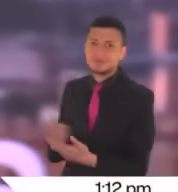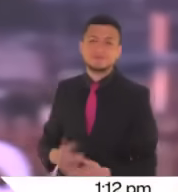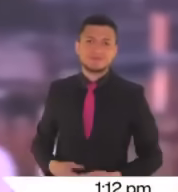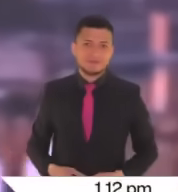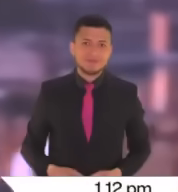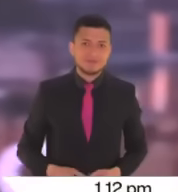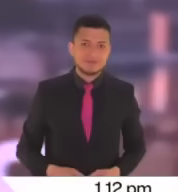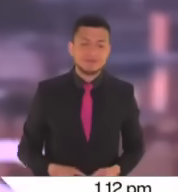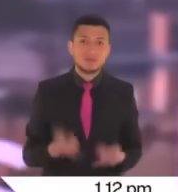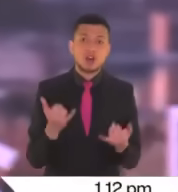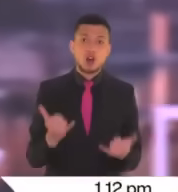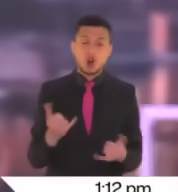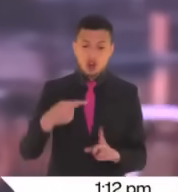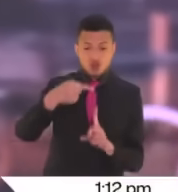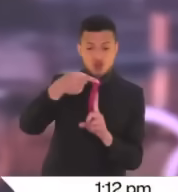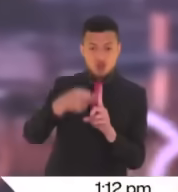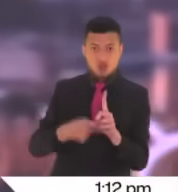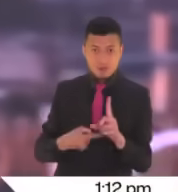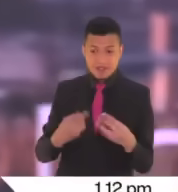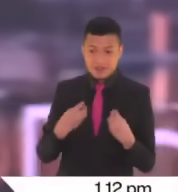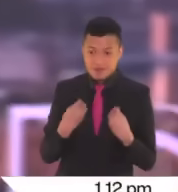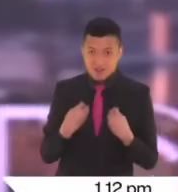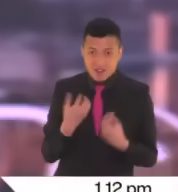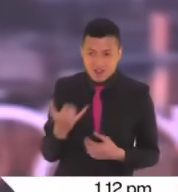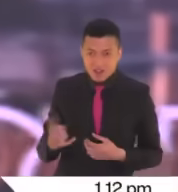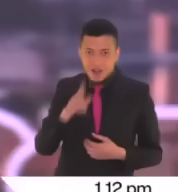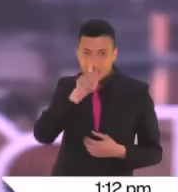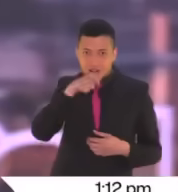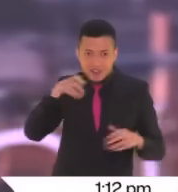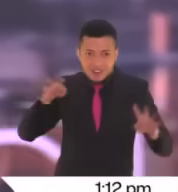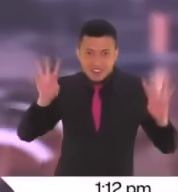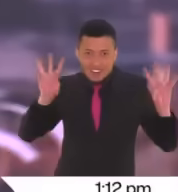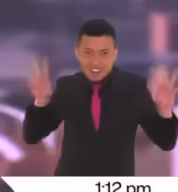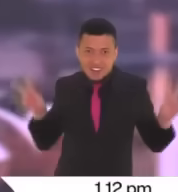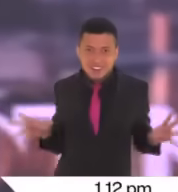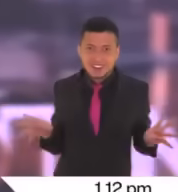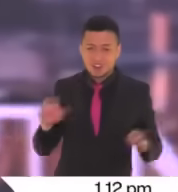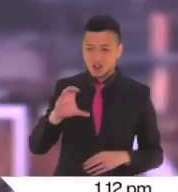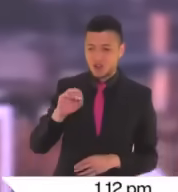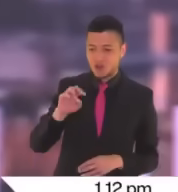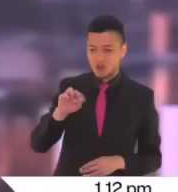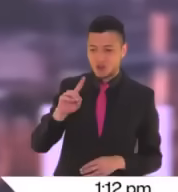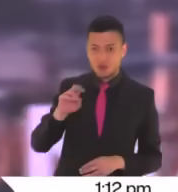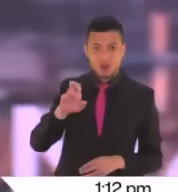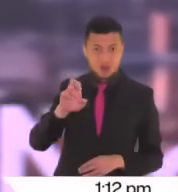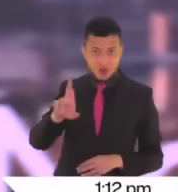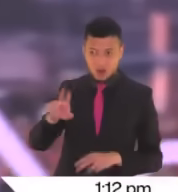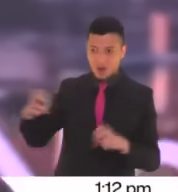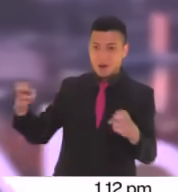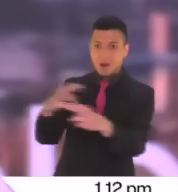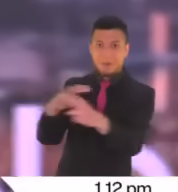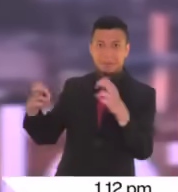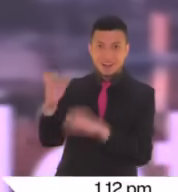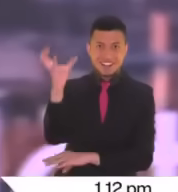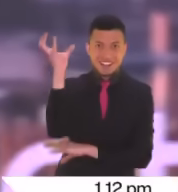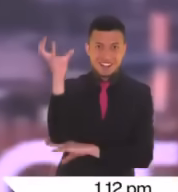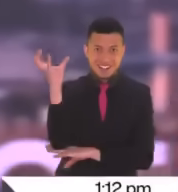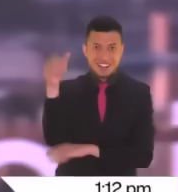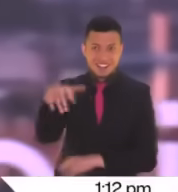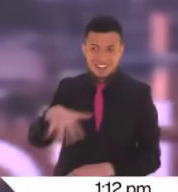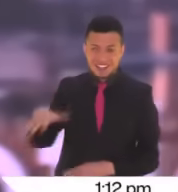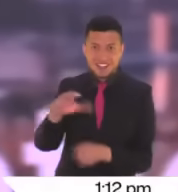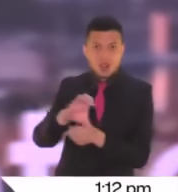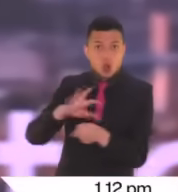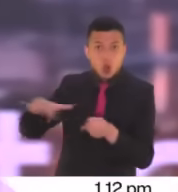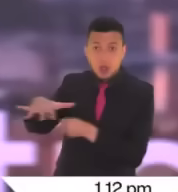Y hoy cumple casi un mes de vida Rafiki, el cóndor de los Andes que nació en el Parque Jaime Duque en Tocancipá, Cundinamarca. Una noticia que sin duda